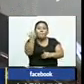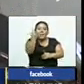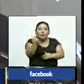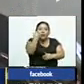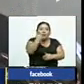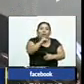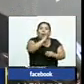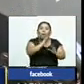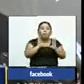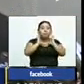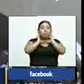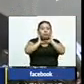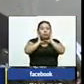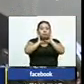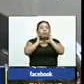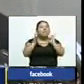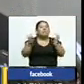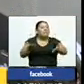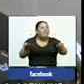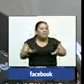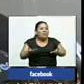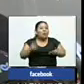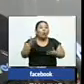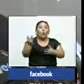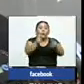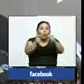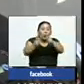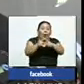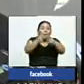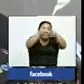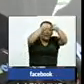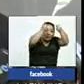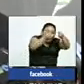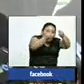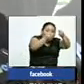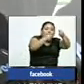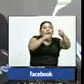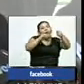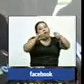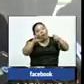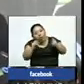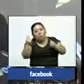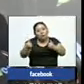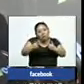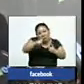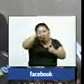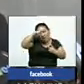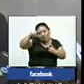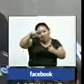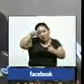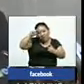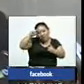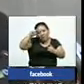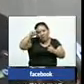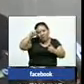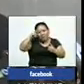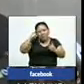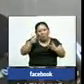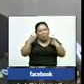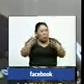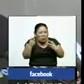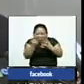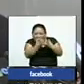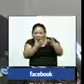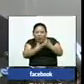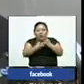parotiditis paperas, están entre los privados de libertad y personas que trabajan de forma asignada como